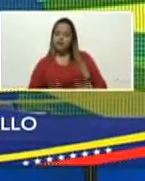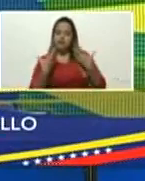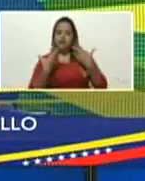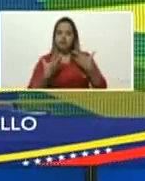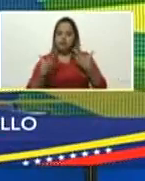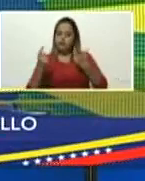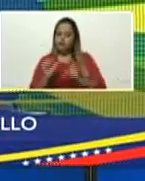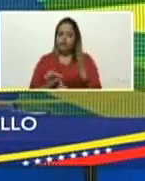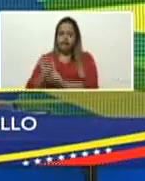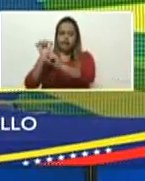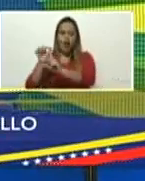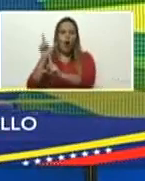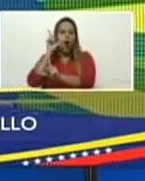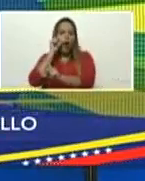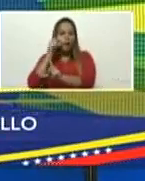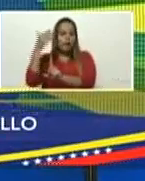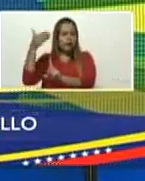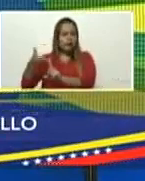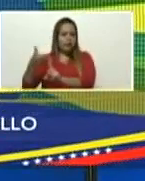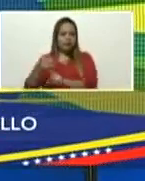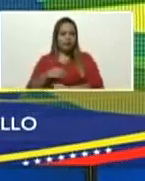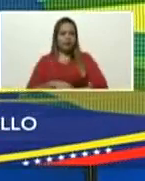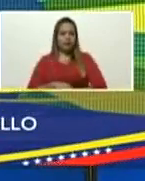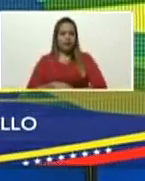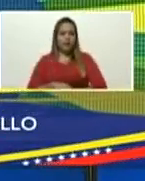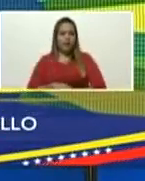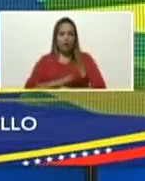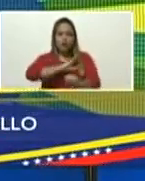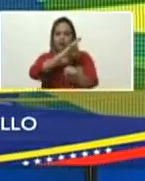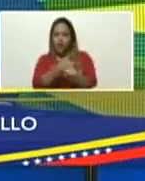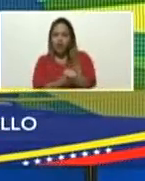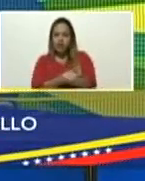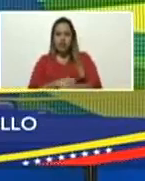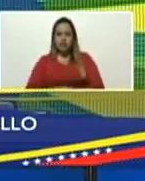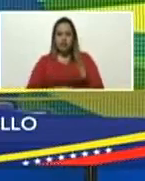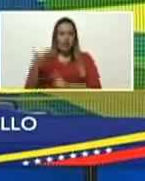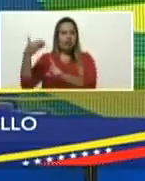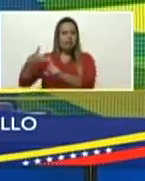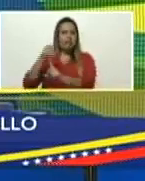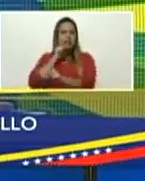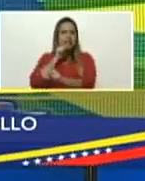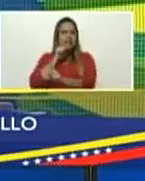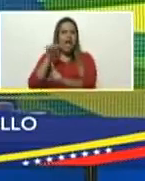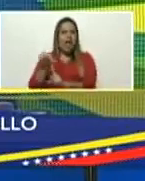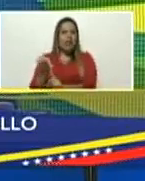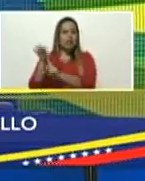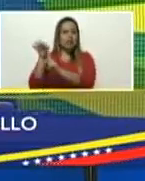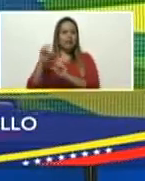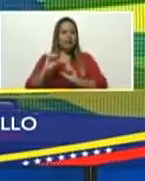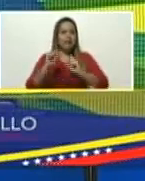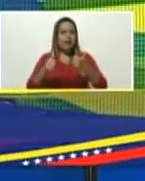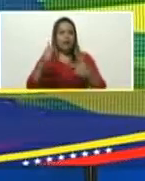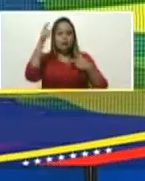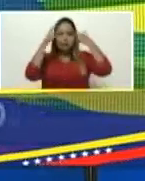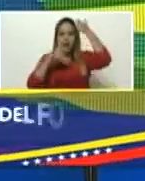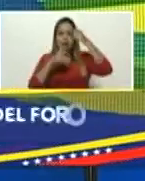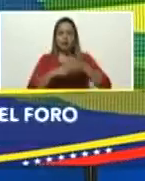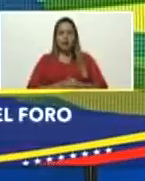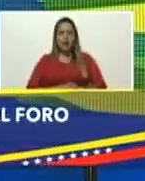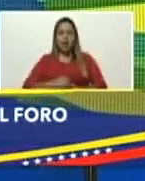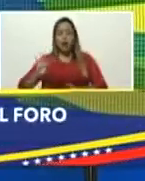hombre, una imagen, una fuerza, nuestro comandante Hugo Rafael Chávez Frías, 4